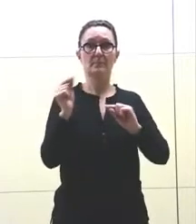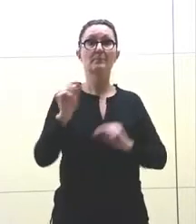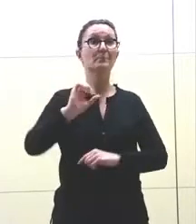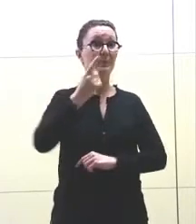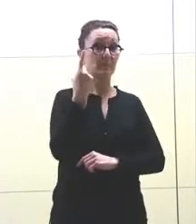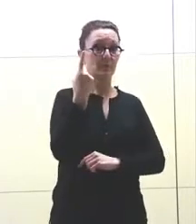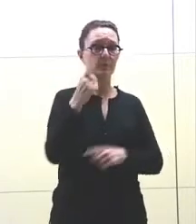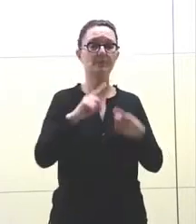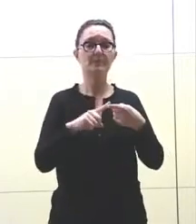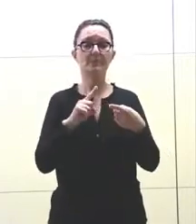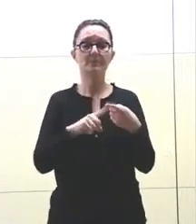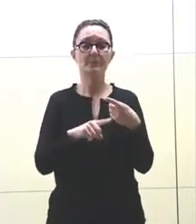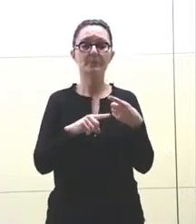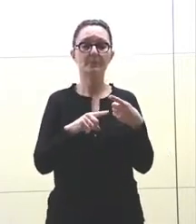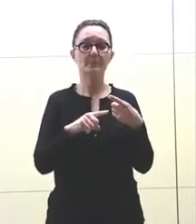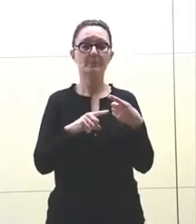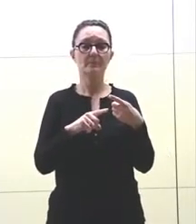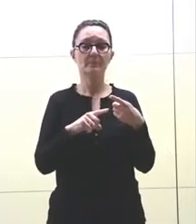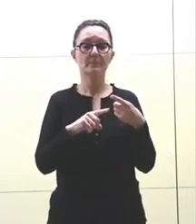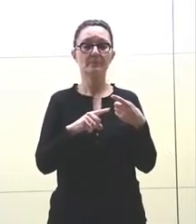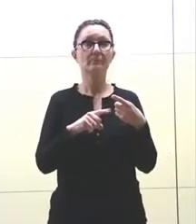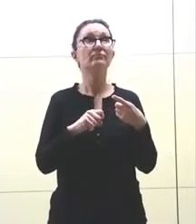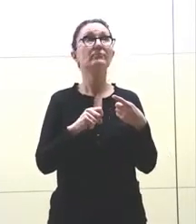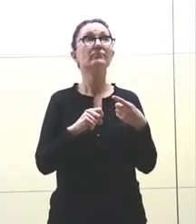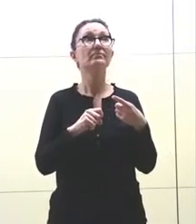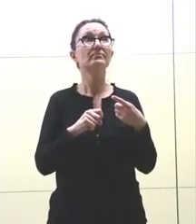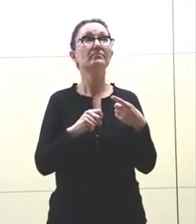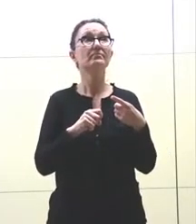dicotomía tiene que ver